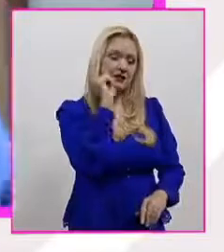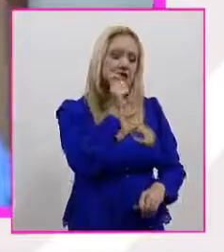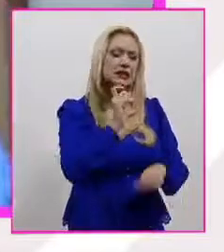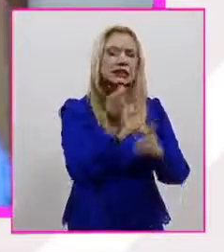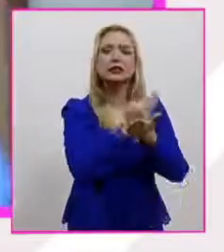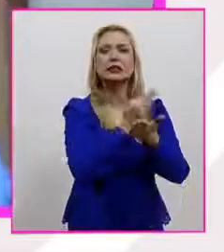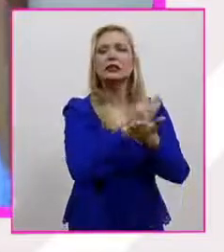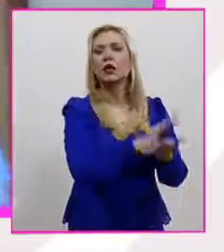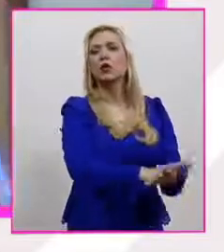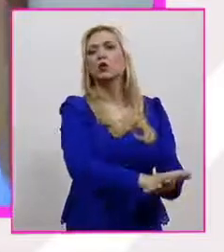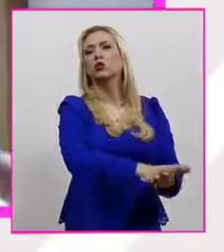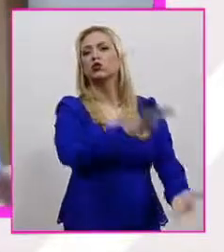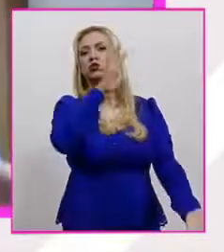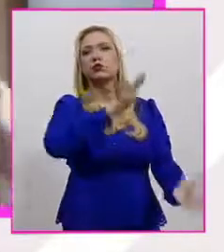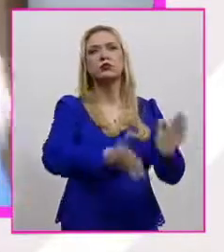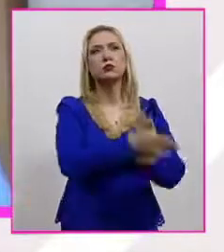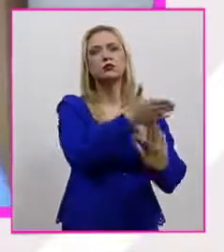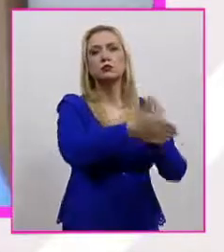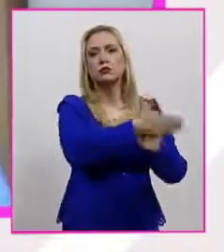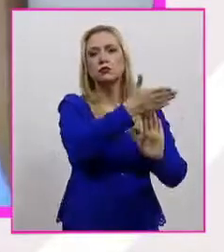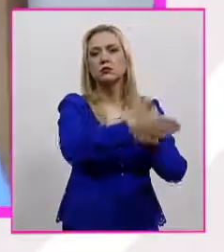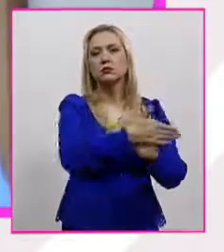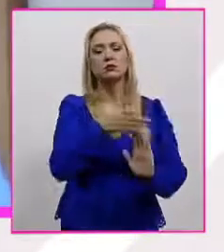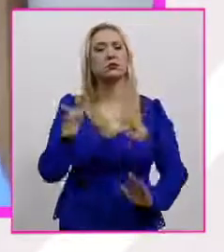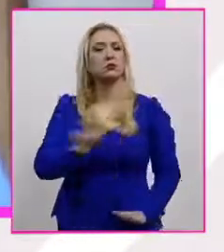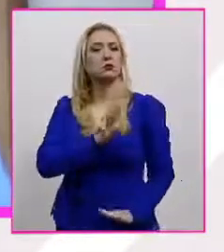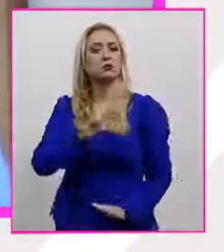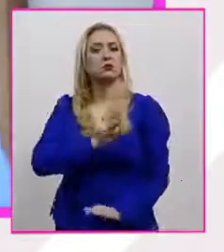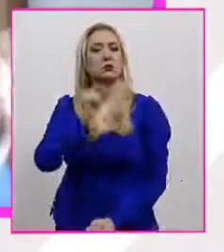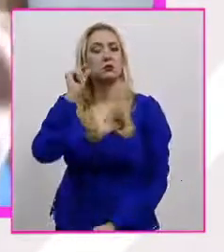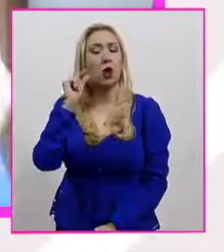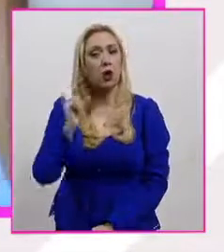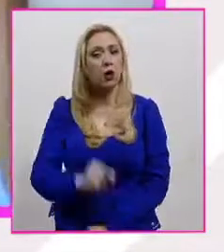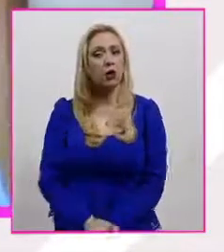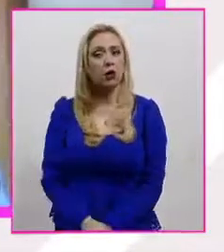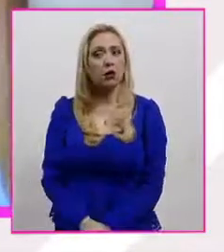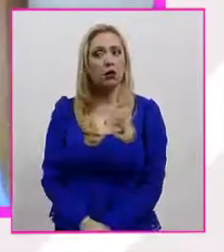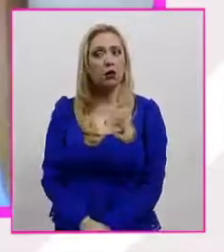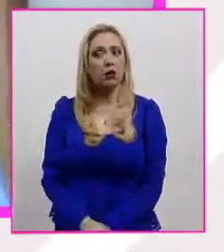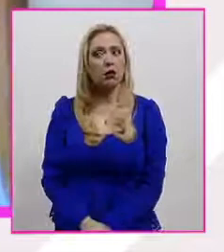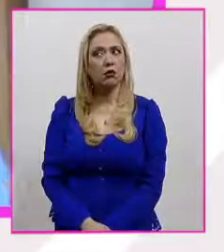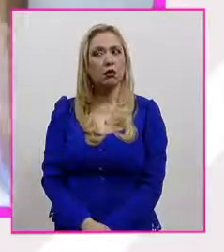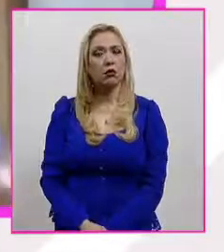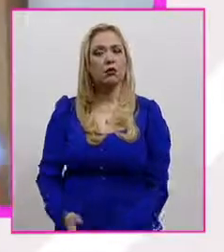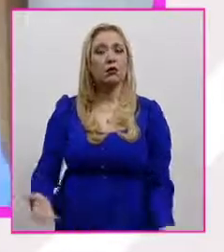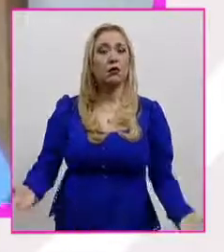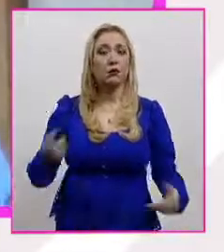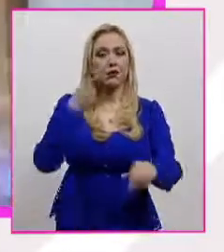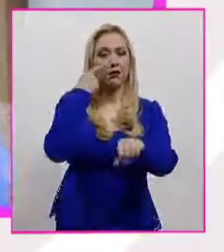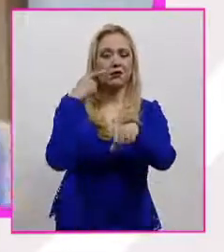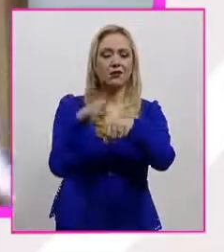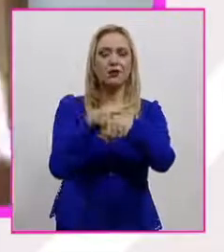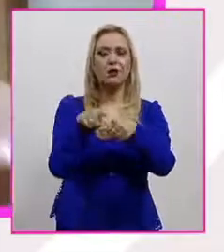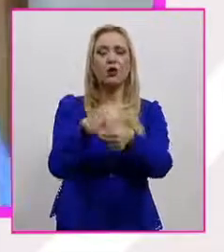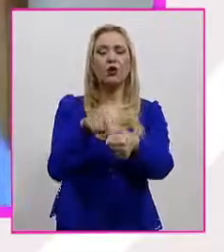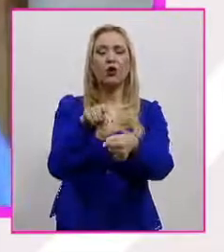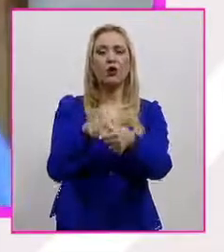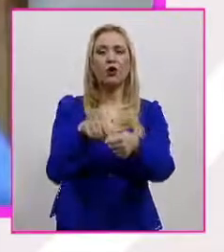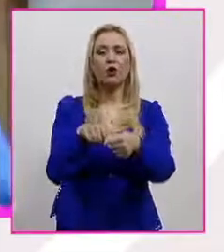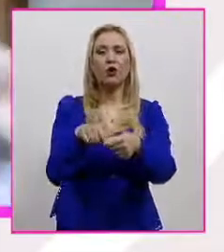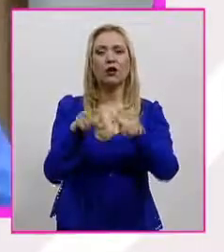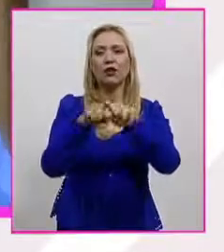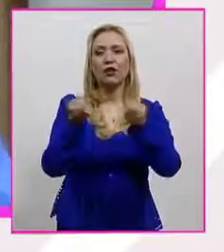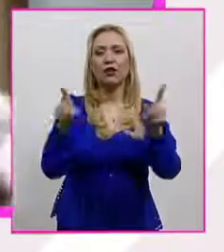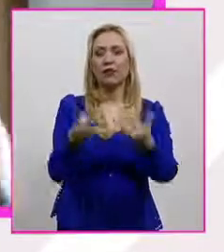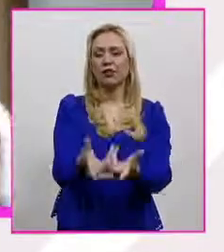más probable encontrarlos ahí. Es decir, el tono de piel lo que te genera es una diferencia en las probabilidades